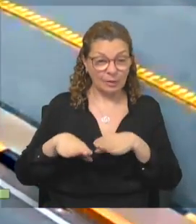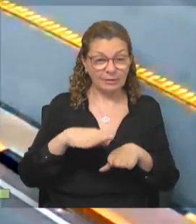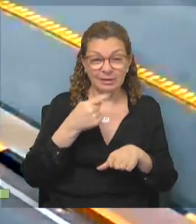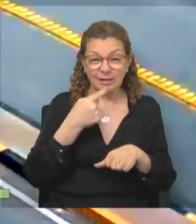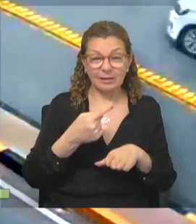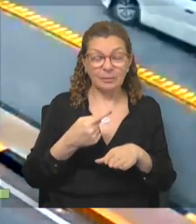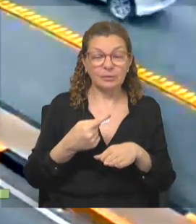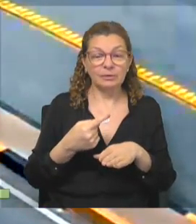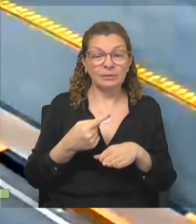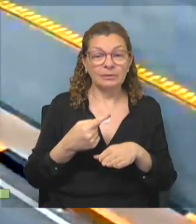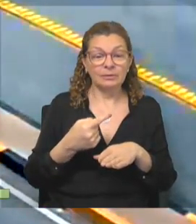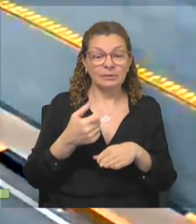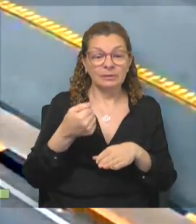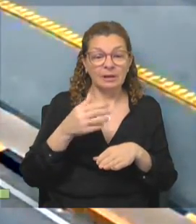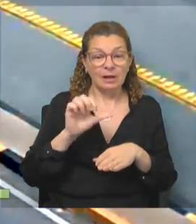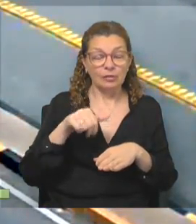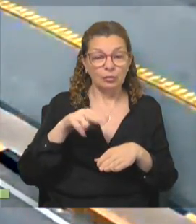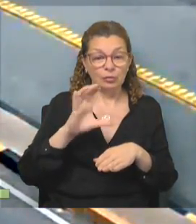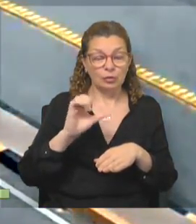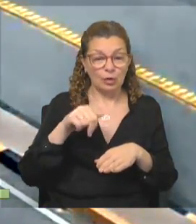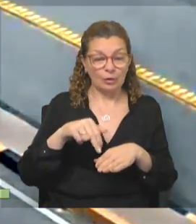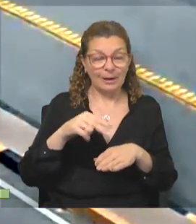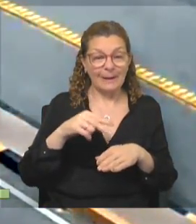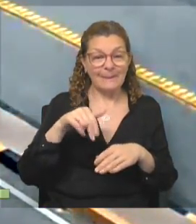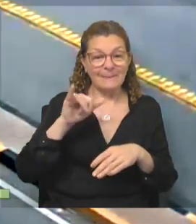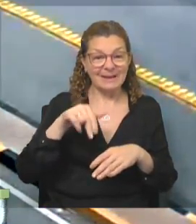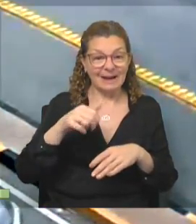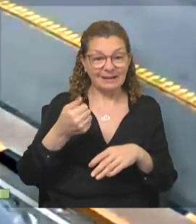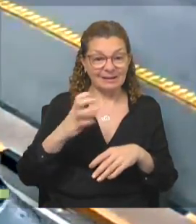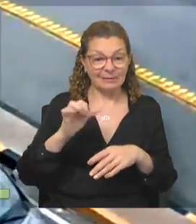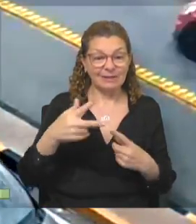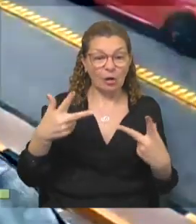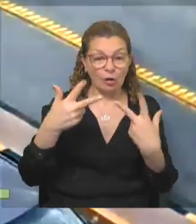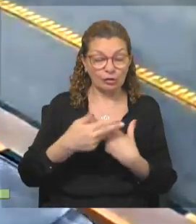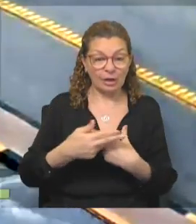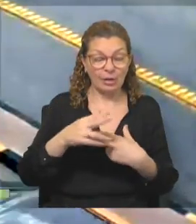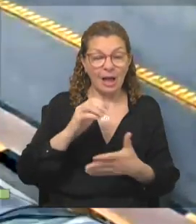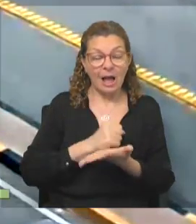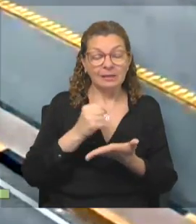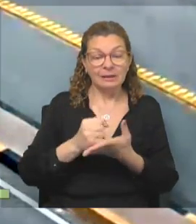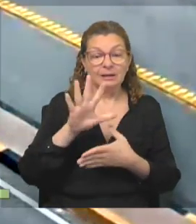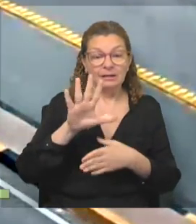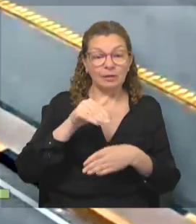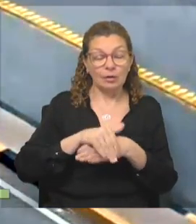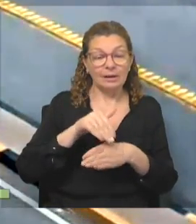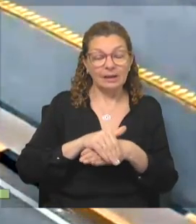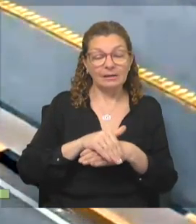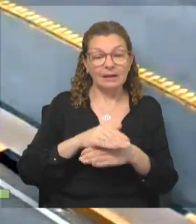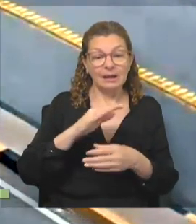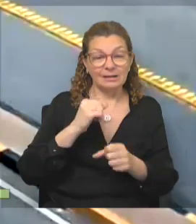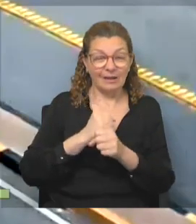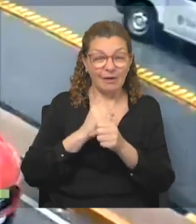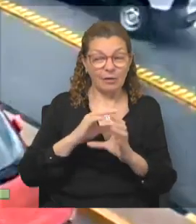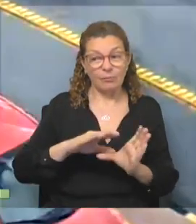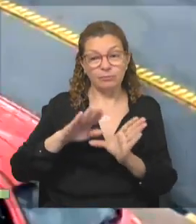adelantamos que Asunción entre Minas y Magallanes eh va a estar cortado hasta las 5 de la tarde por trabajos de carga y descarga que